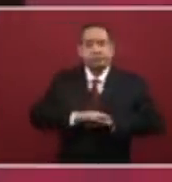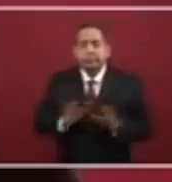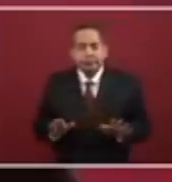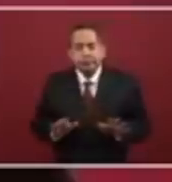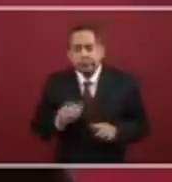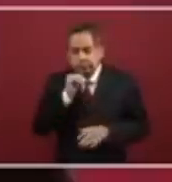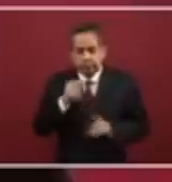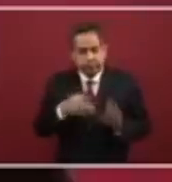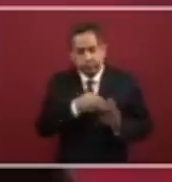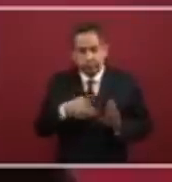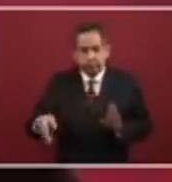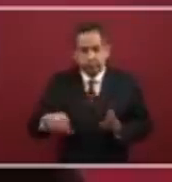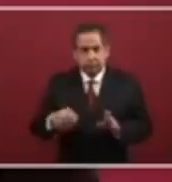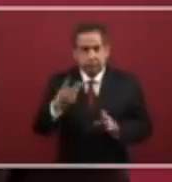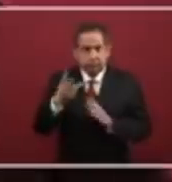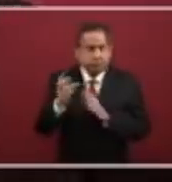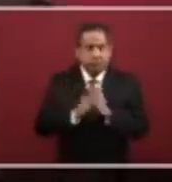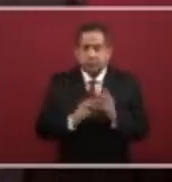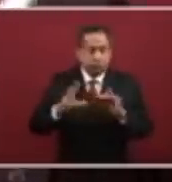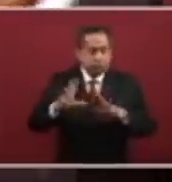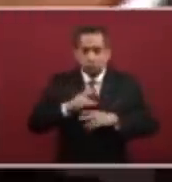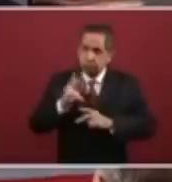en este primer trimestre.